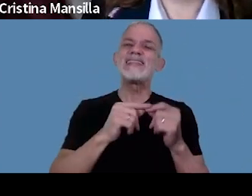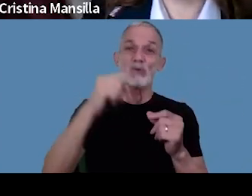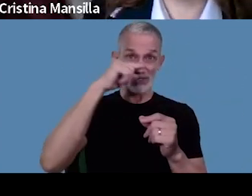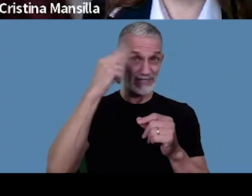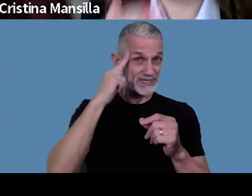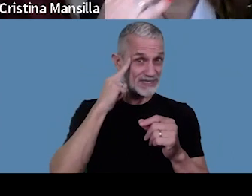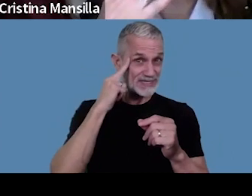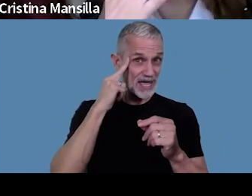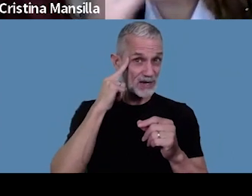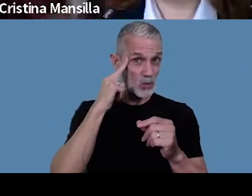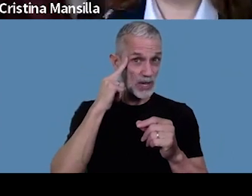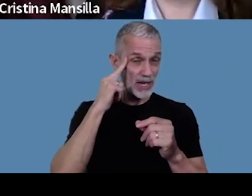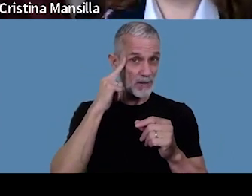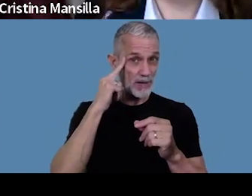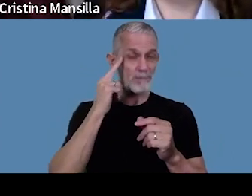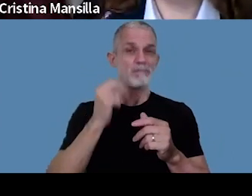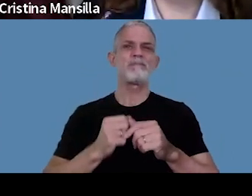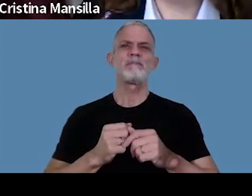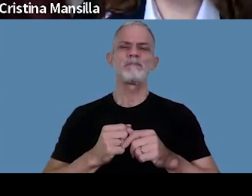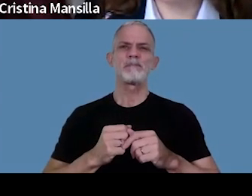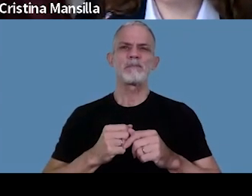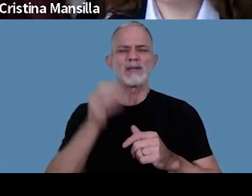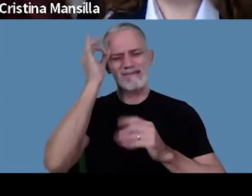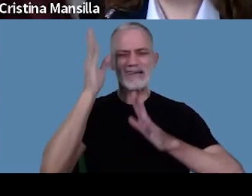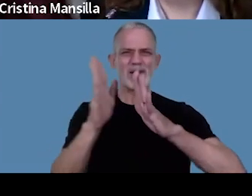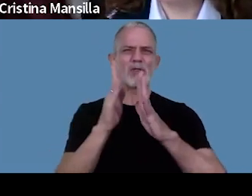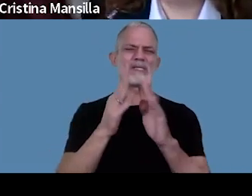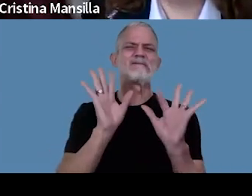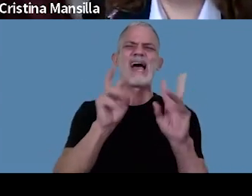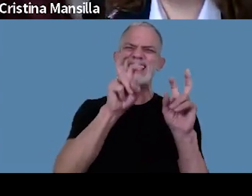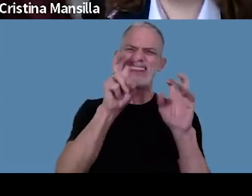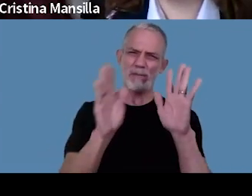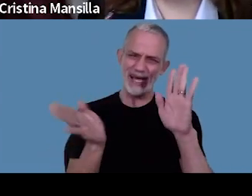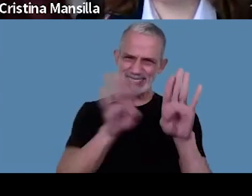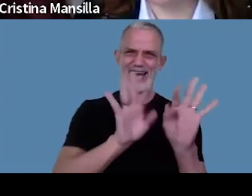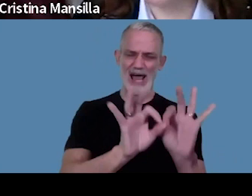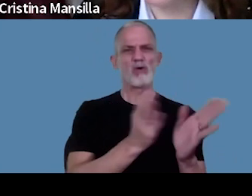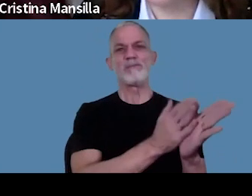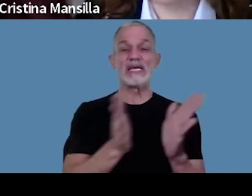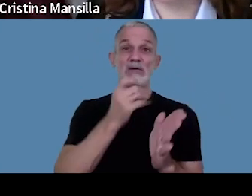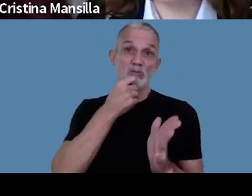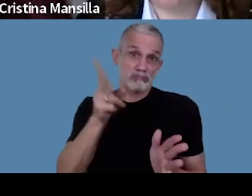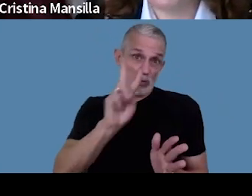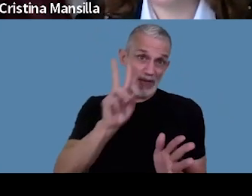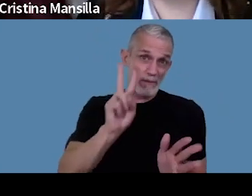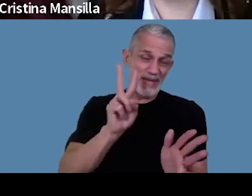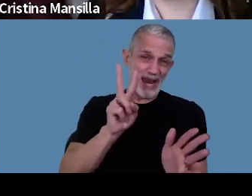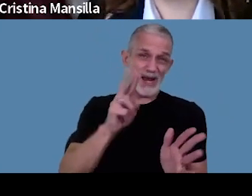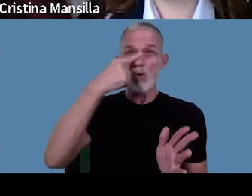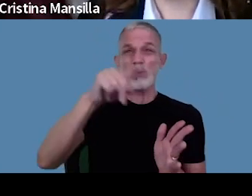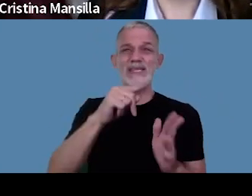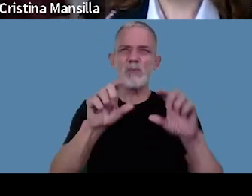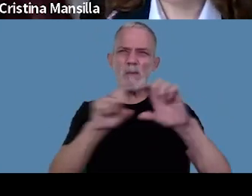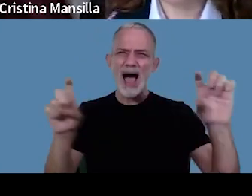79, ¿sí? Quiero cerrar un tema. Esto, si ustedes miran el último